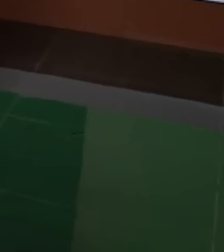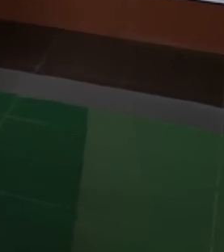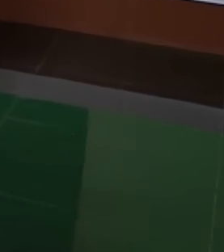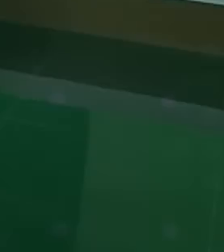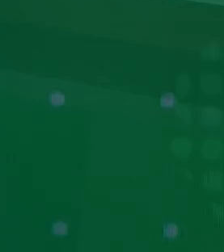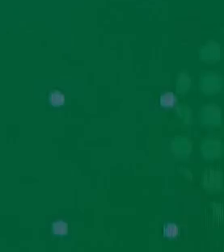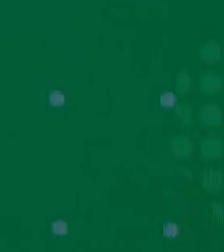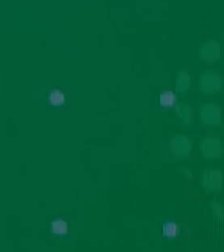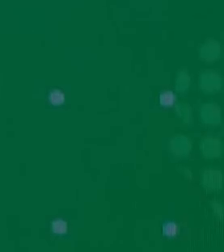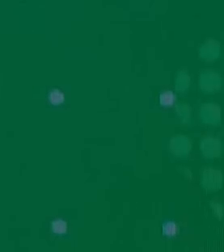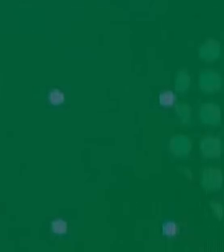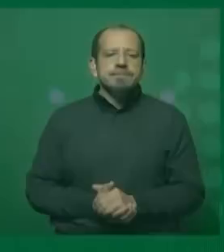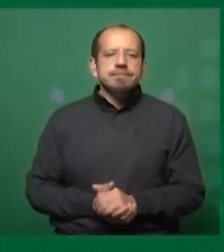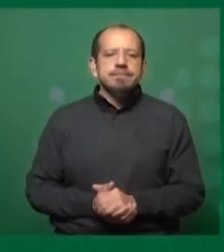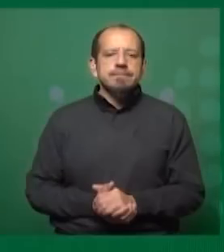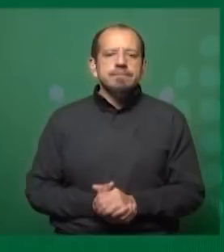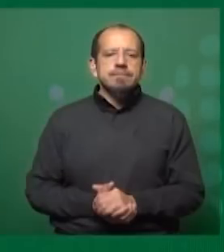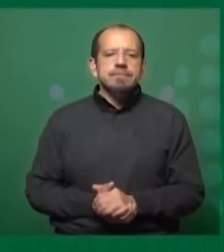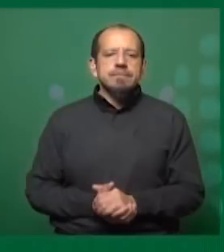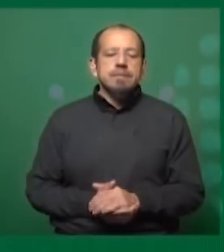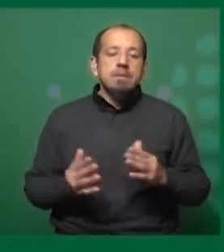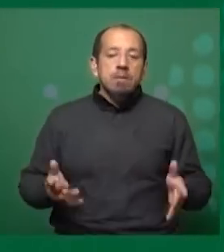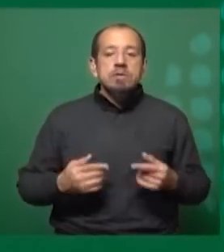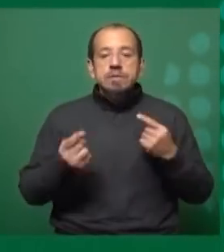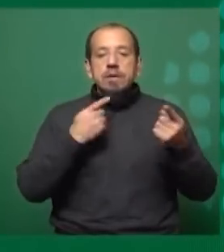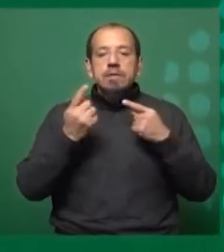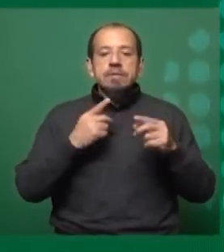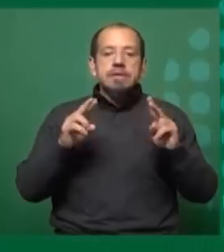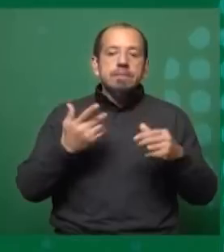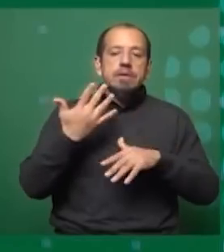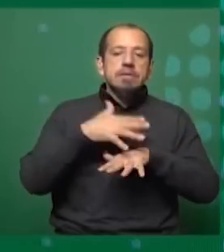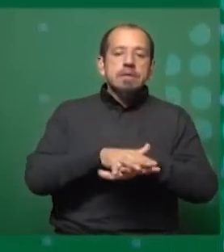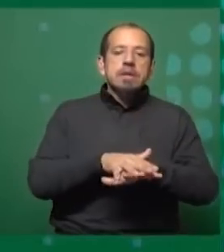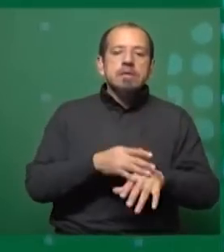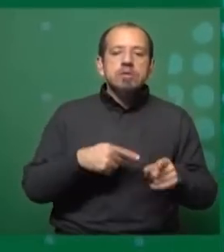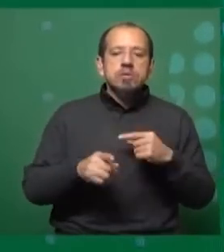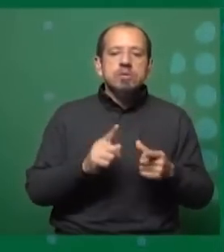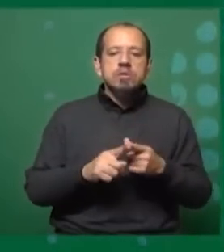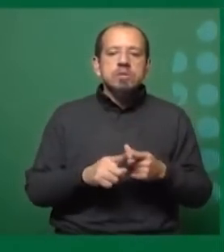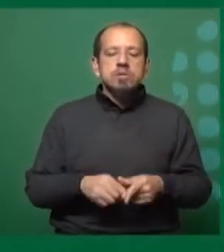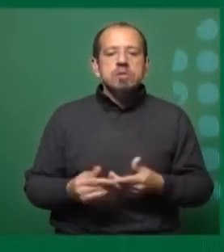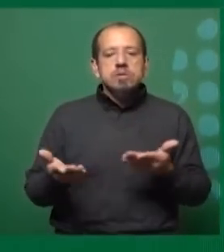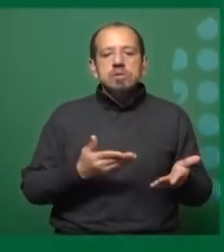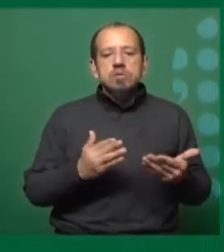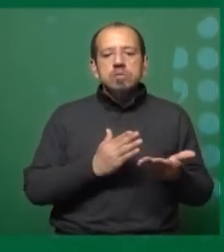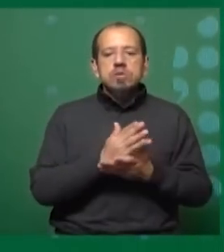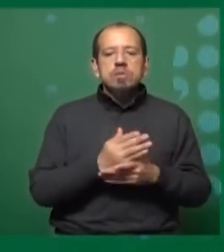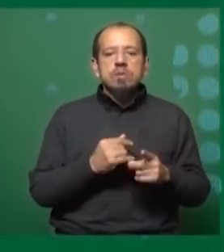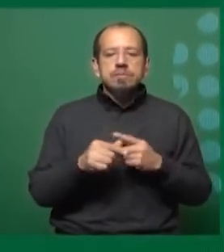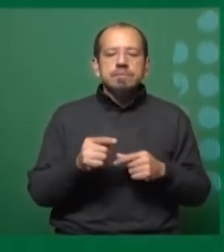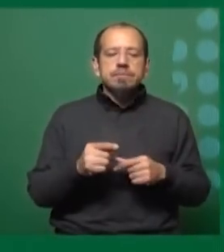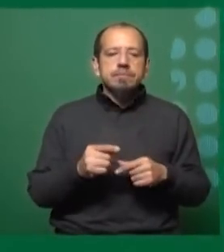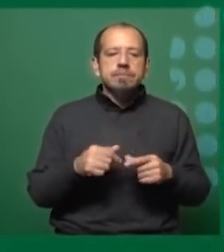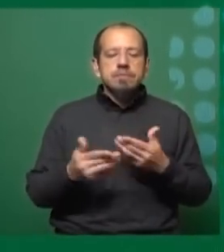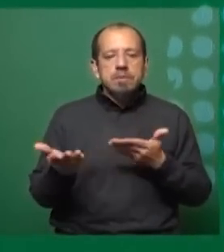bien y vamos a vamos a seguir hablando de integración de integración regional y recibimos como siempre Álvaro padrón con